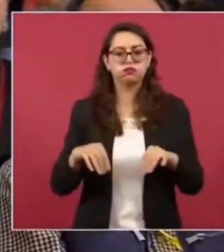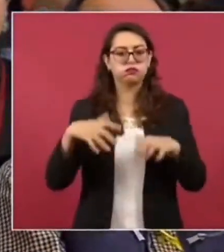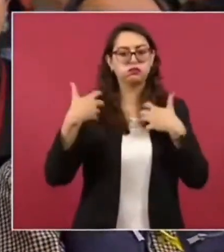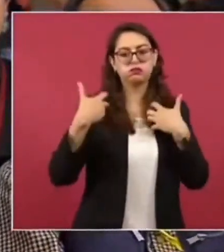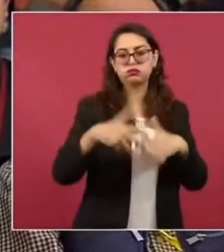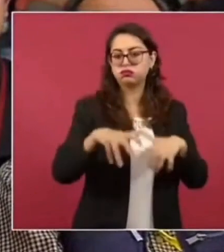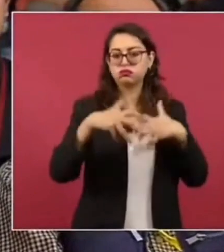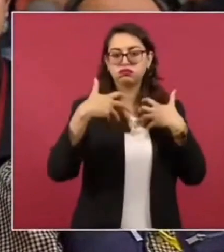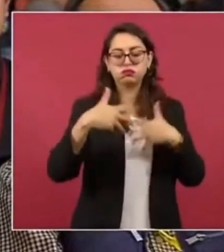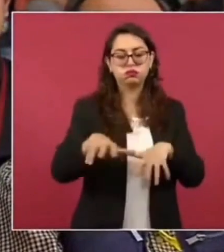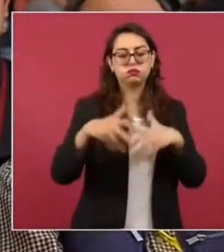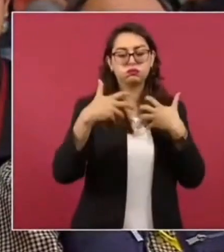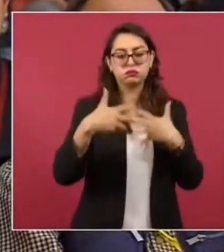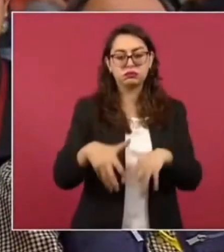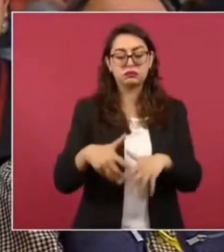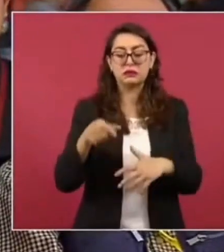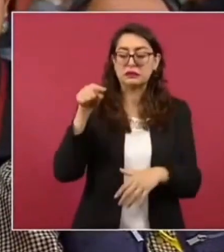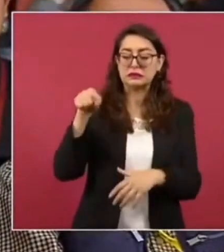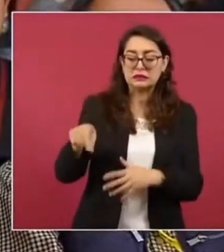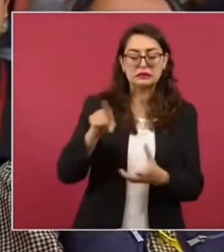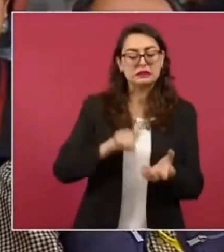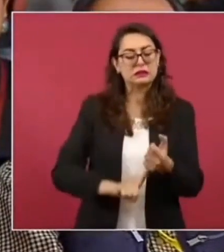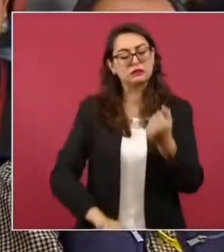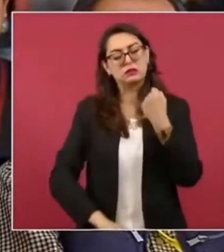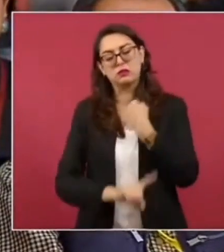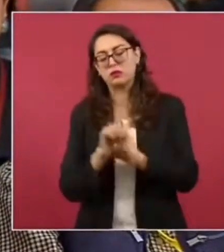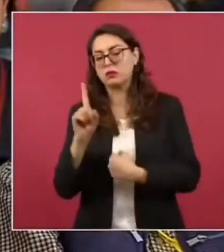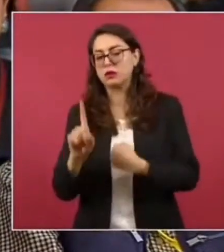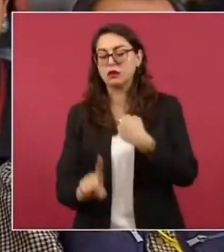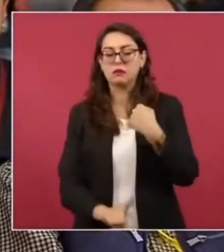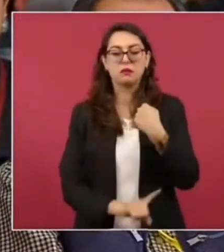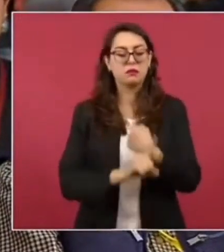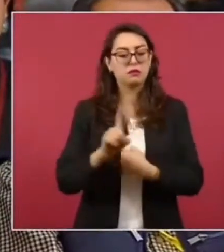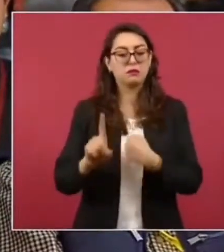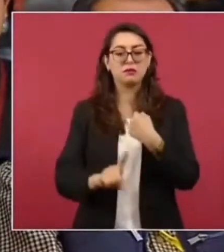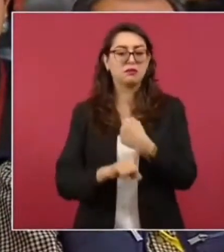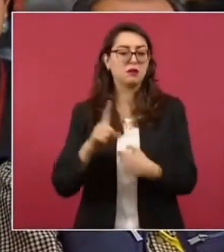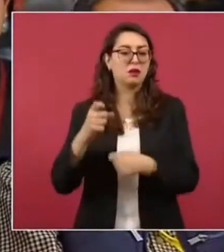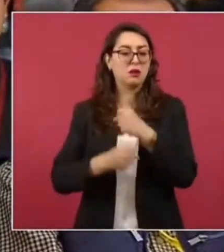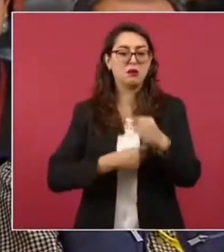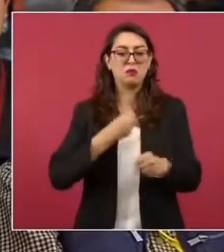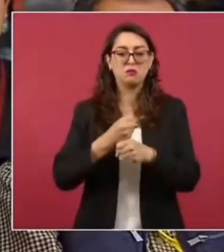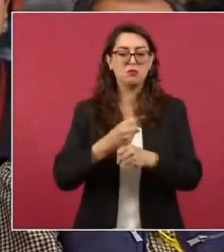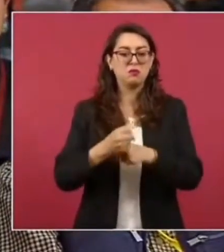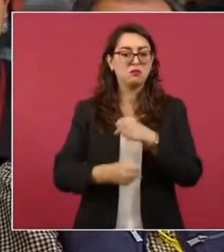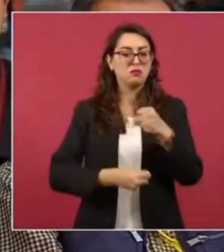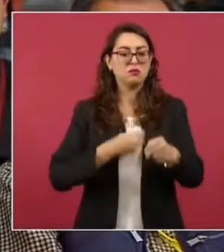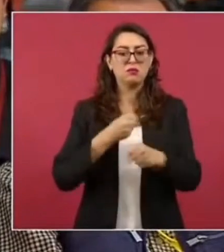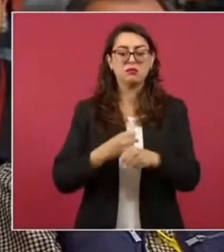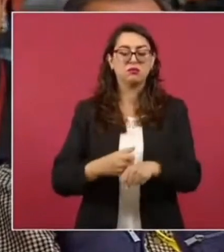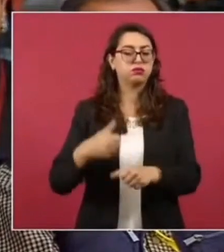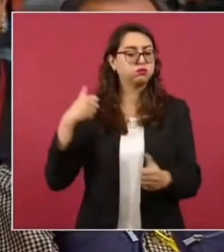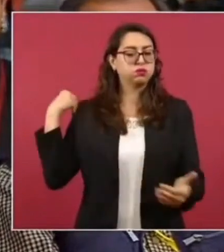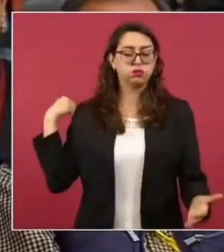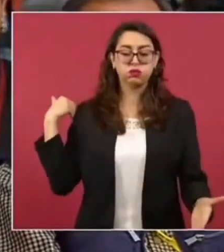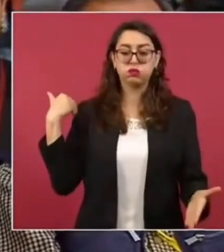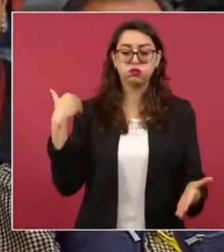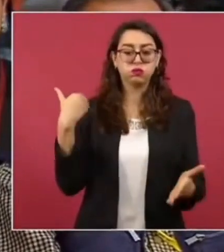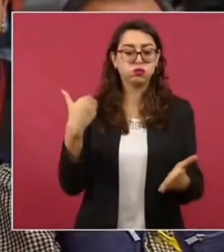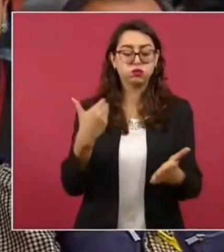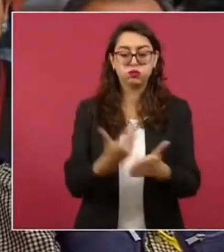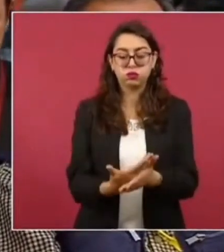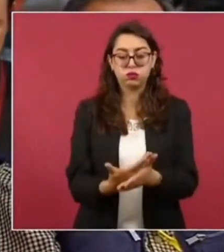El problema es tan añejo como el reclamo de los pobladores de Tahuicapan, que por